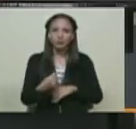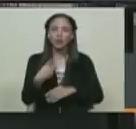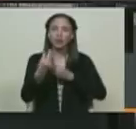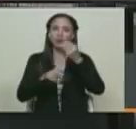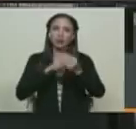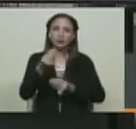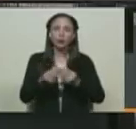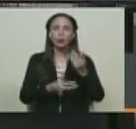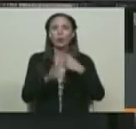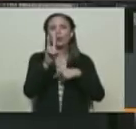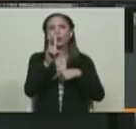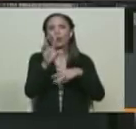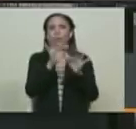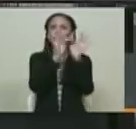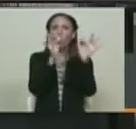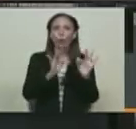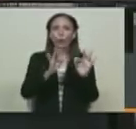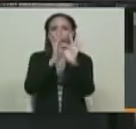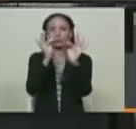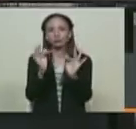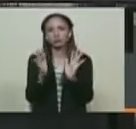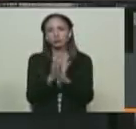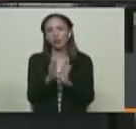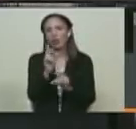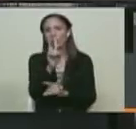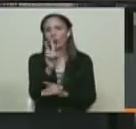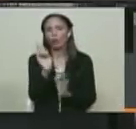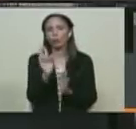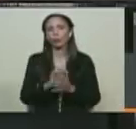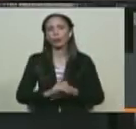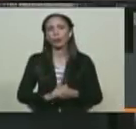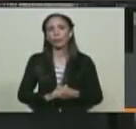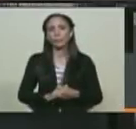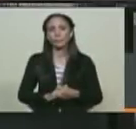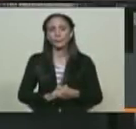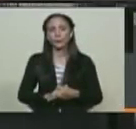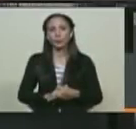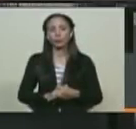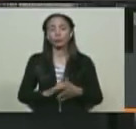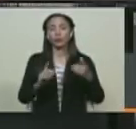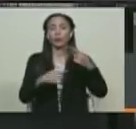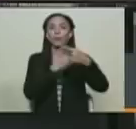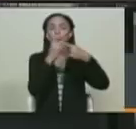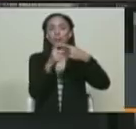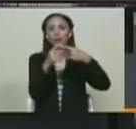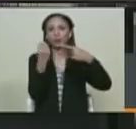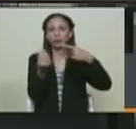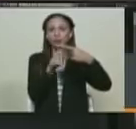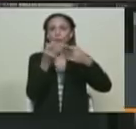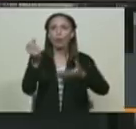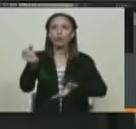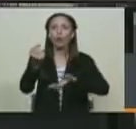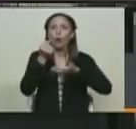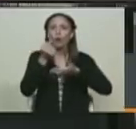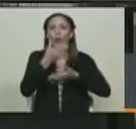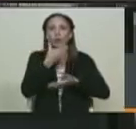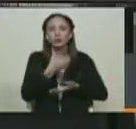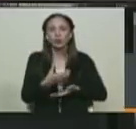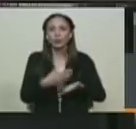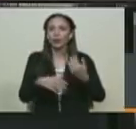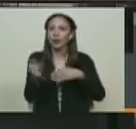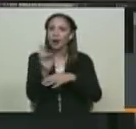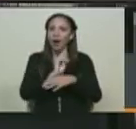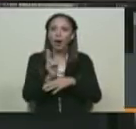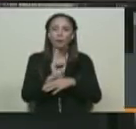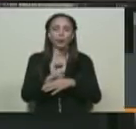creamos dos fórmulas para ensayar las dos. La primera fórmula, el bono navideño, directo